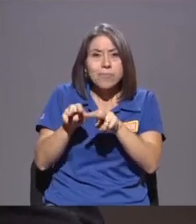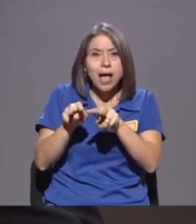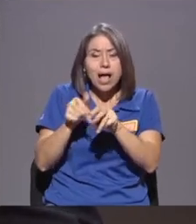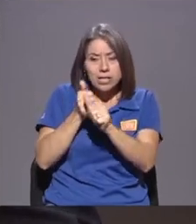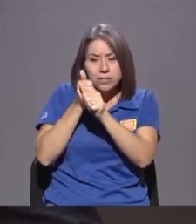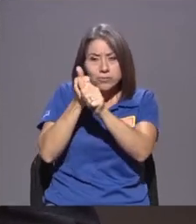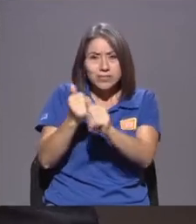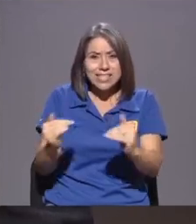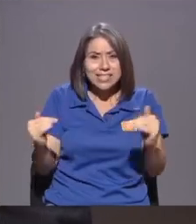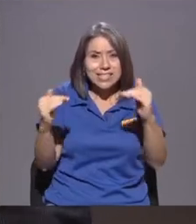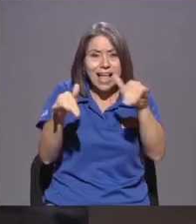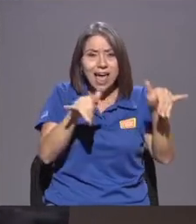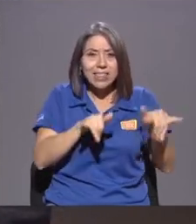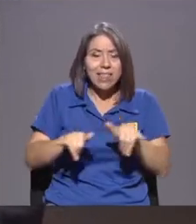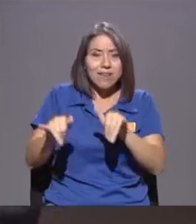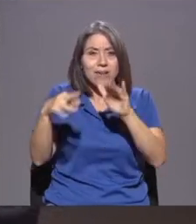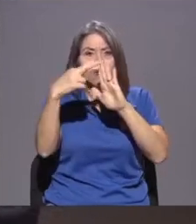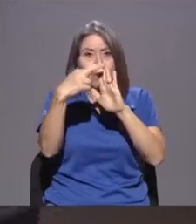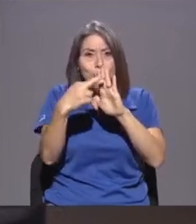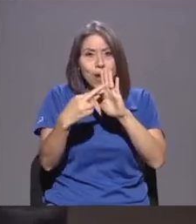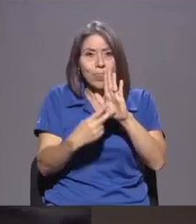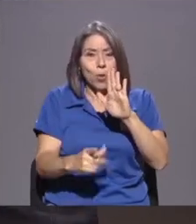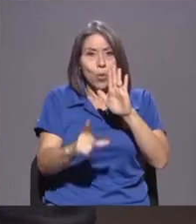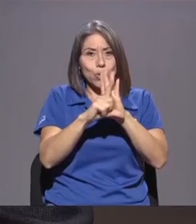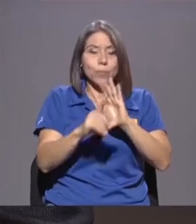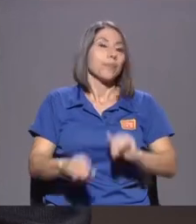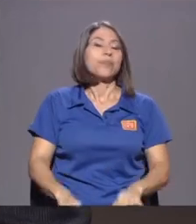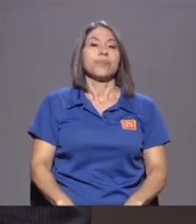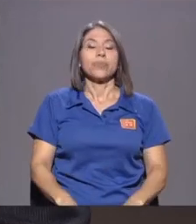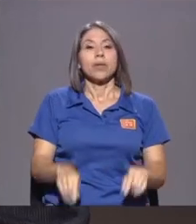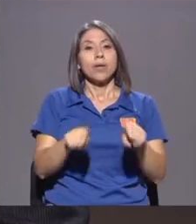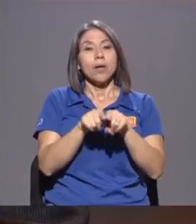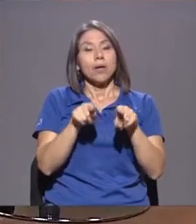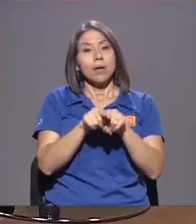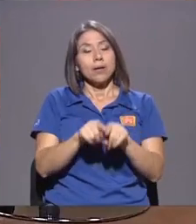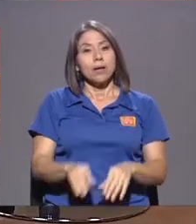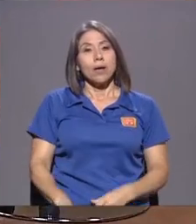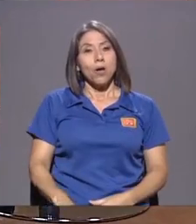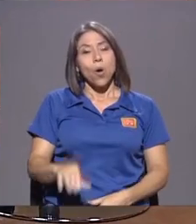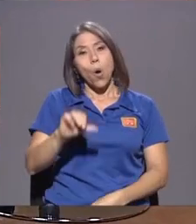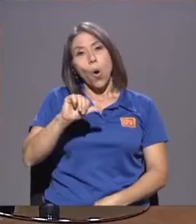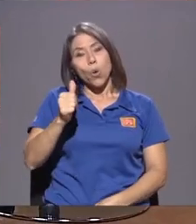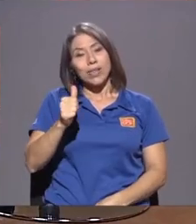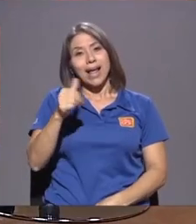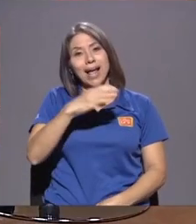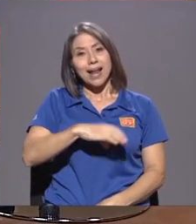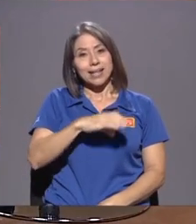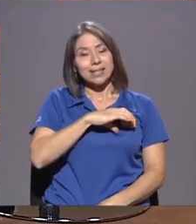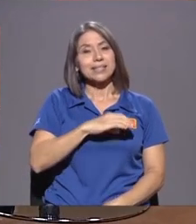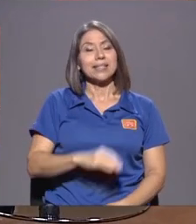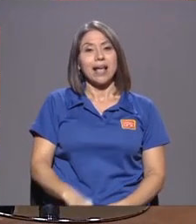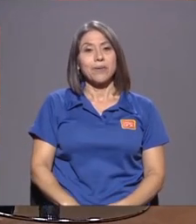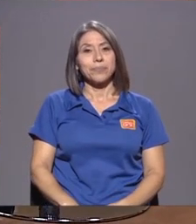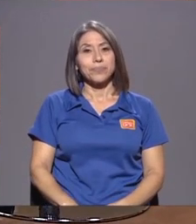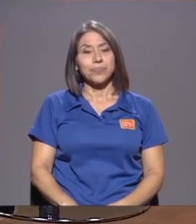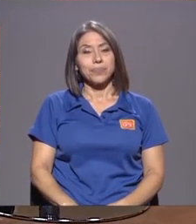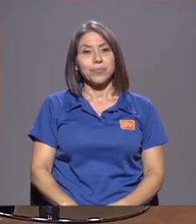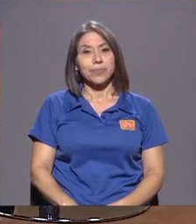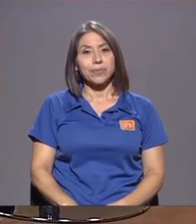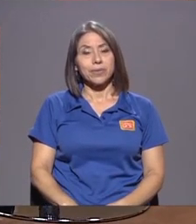Regulatorio Posible El Otro La Otra Característica Este